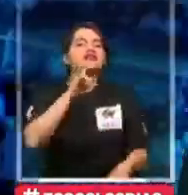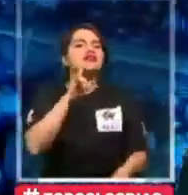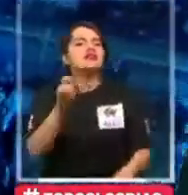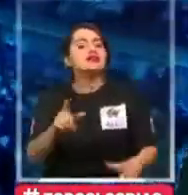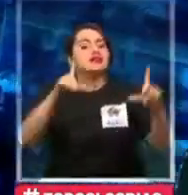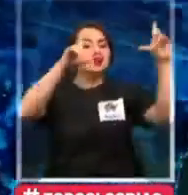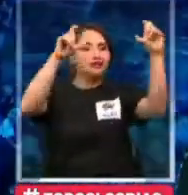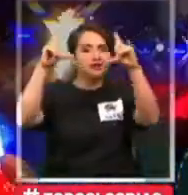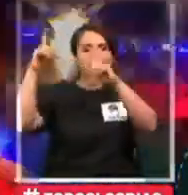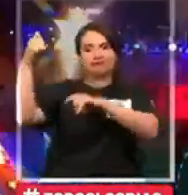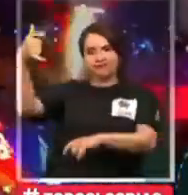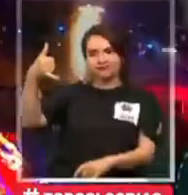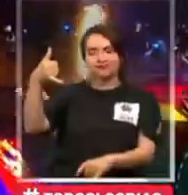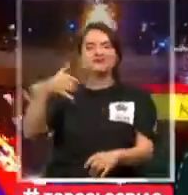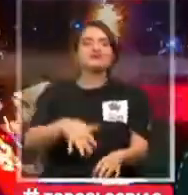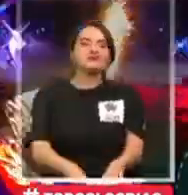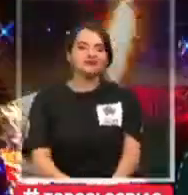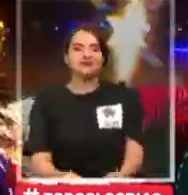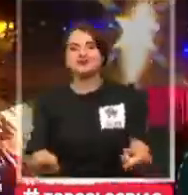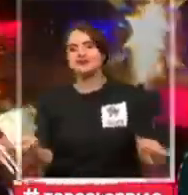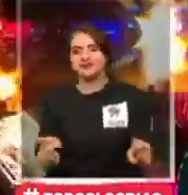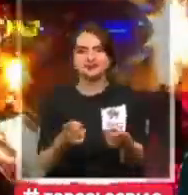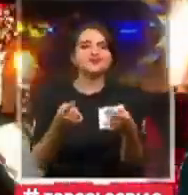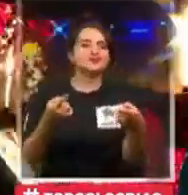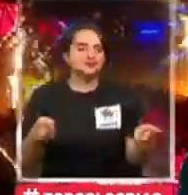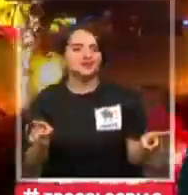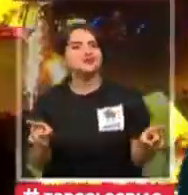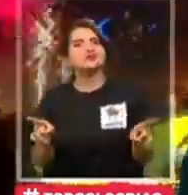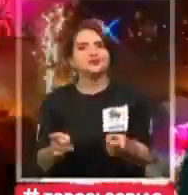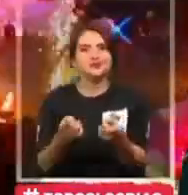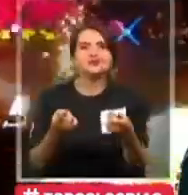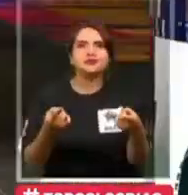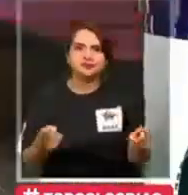tirarnos selfies. Say cheese, que se olvidan a ti, en